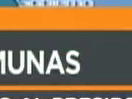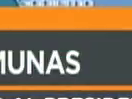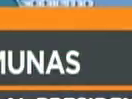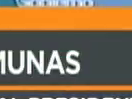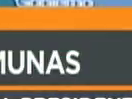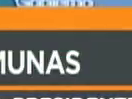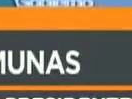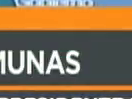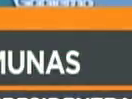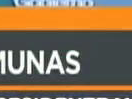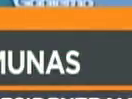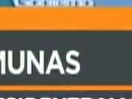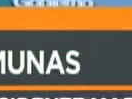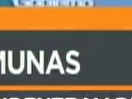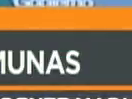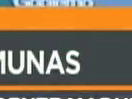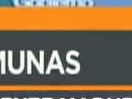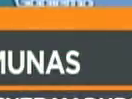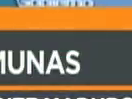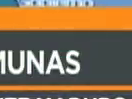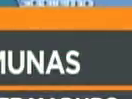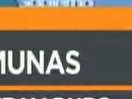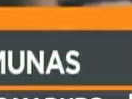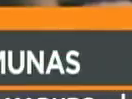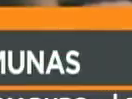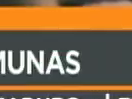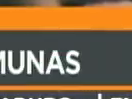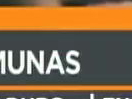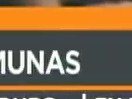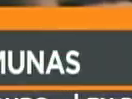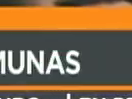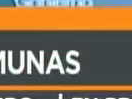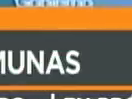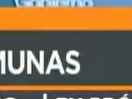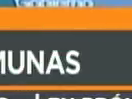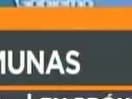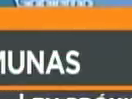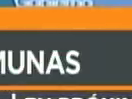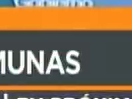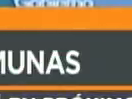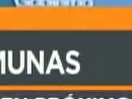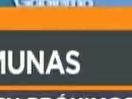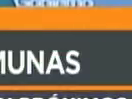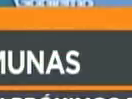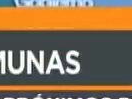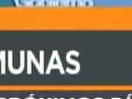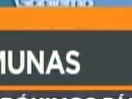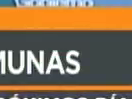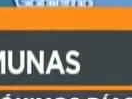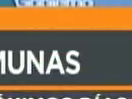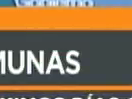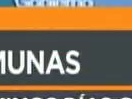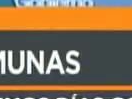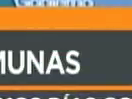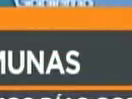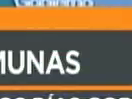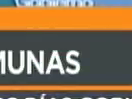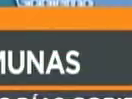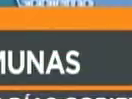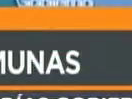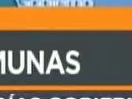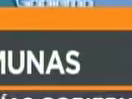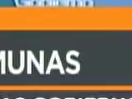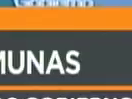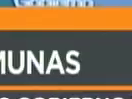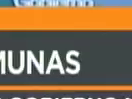imperialismo es un tigre de papel, un tigre de papel. Cuando los pueblos se unen y los gobernantes somos